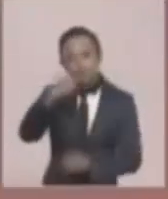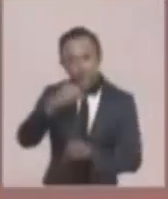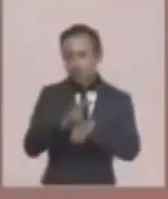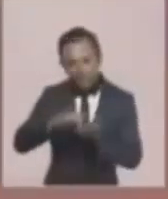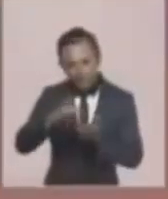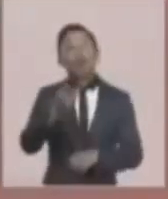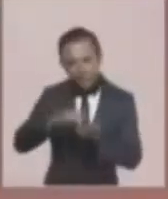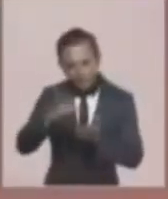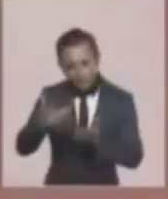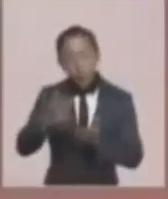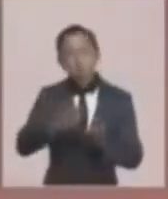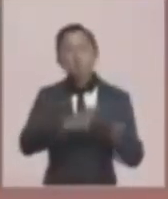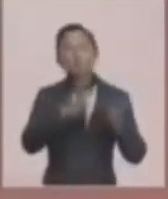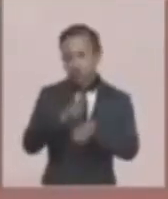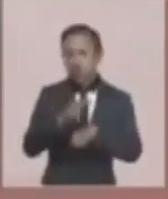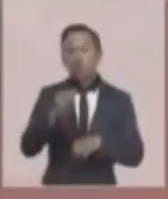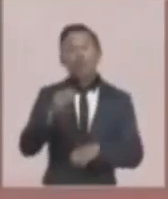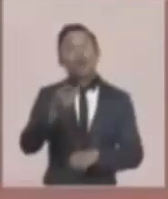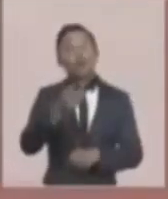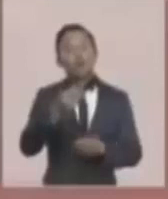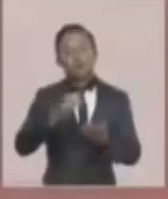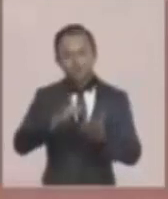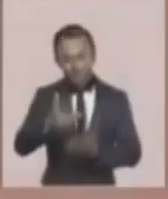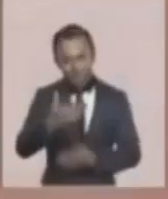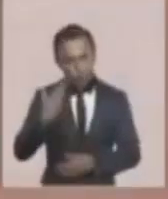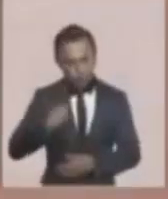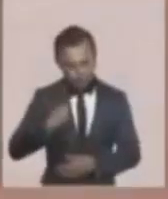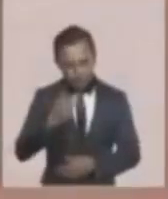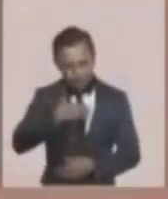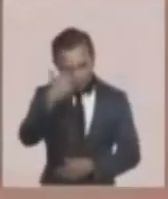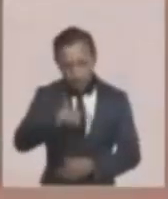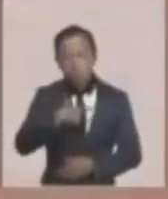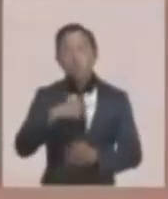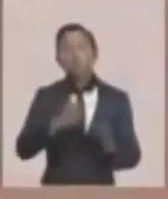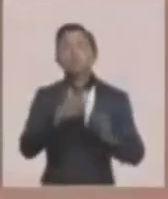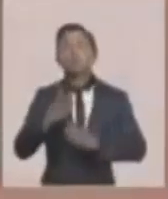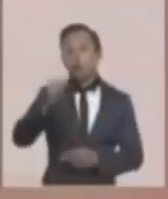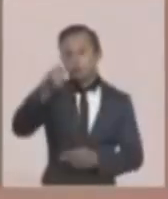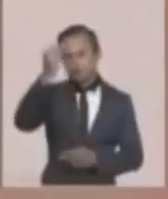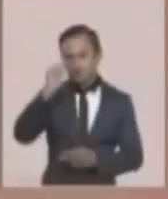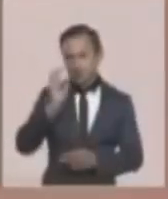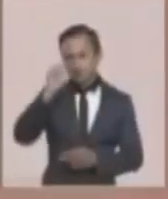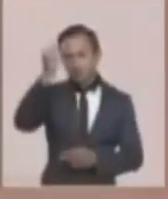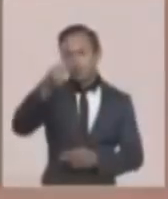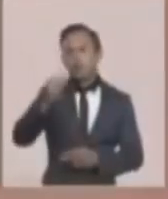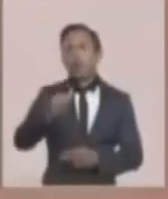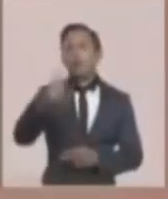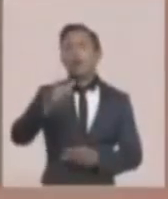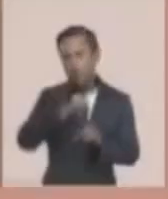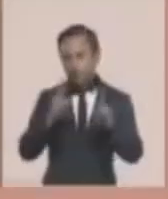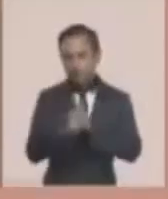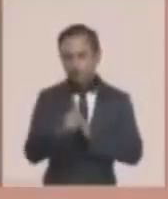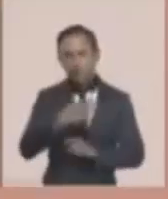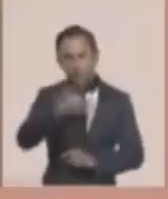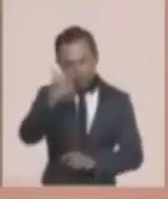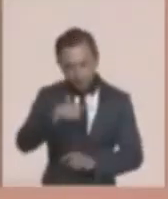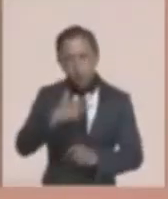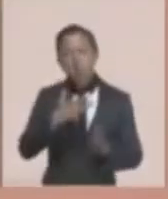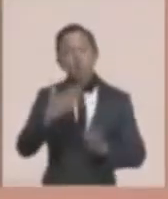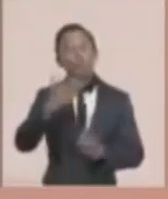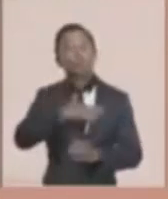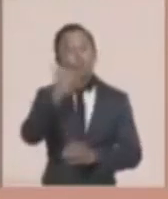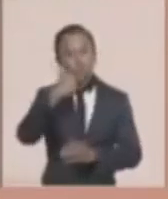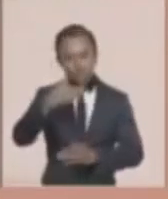mi candidato de la coalición. LOL. Ricardo Gandaya de la Mega Frente. Oye, pero qué. Megamente, ok.